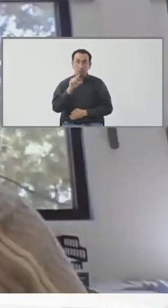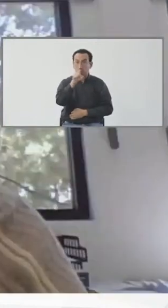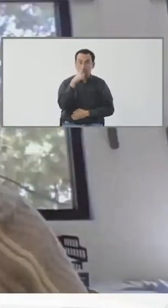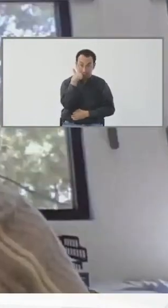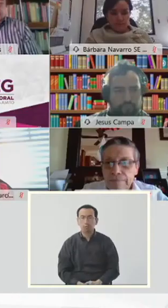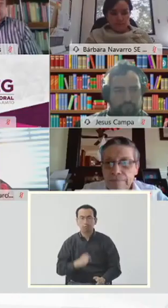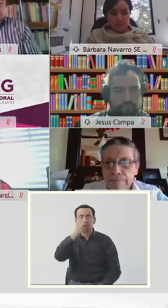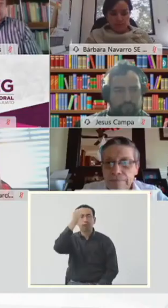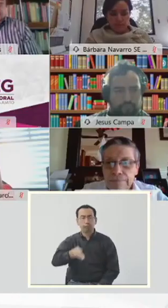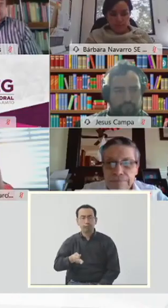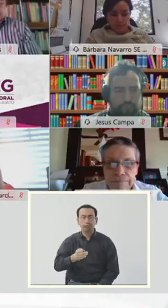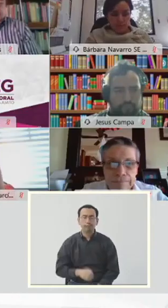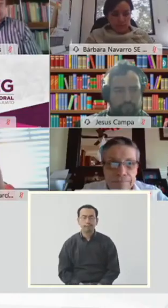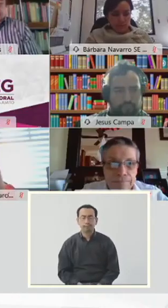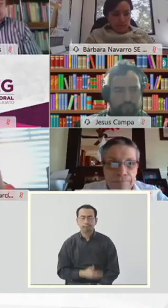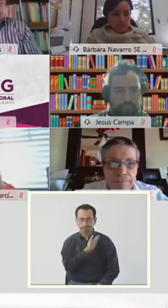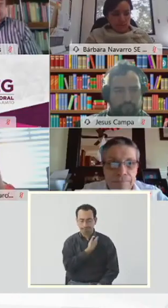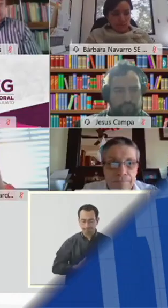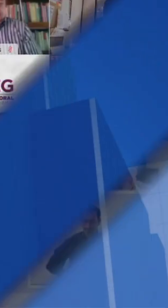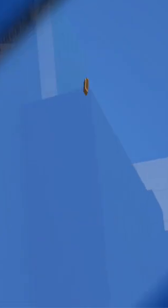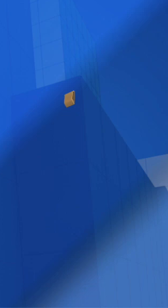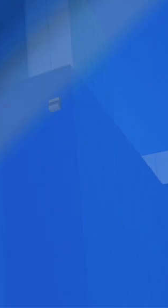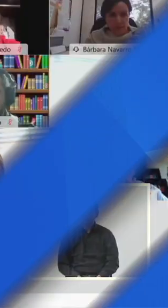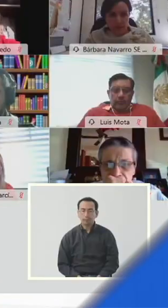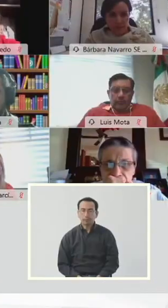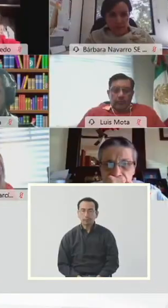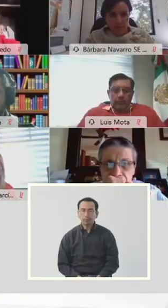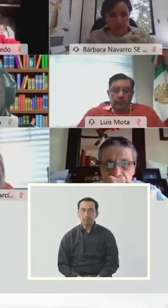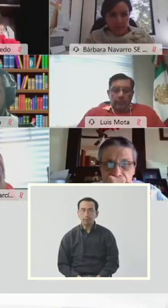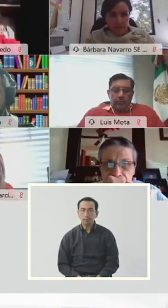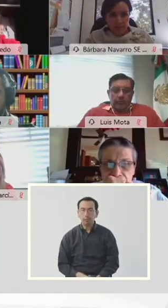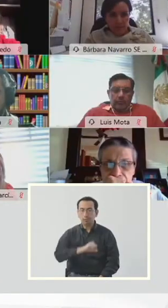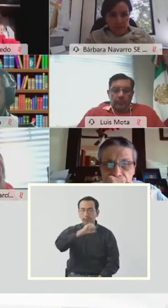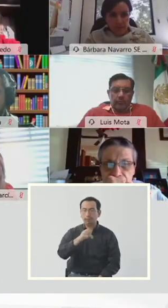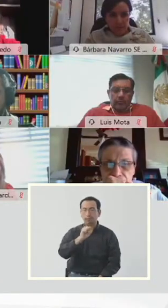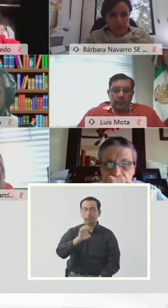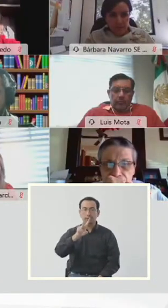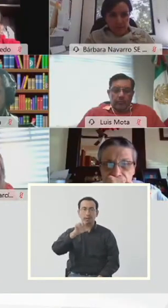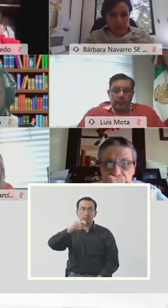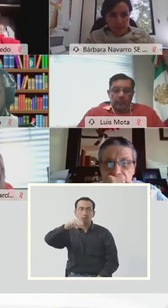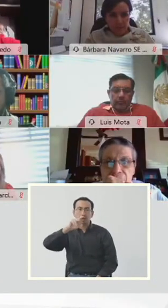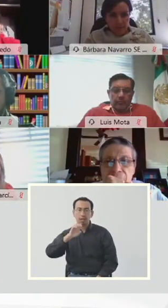Consejo General del Instituto Electoral del Estado de Guanajuato. Ciudadano José Belmonte Jaramillo,